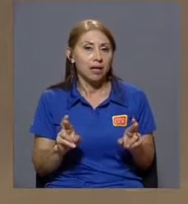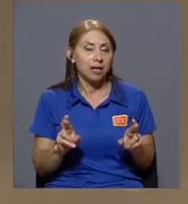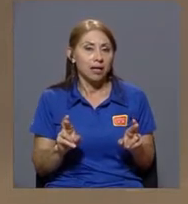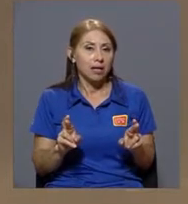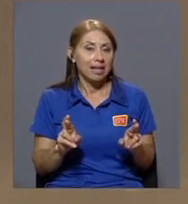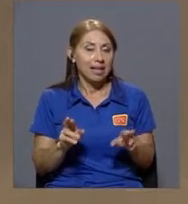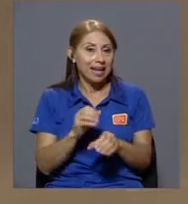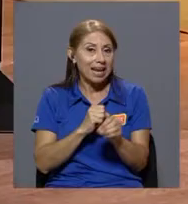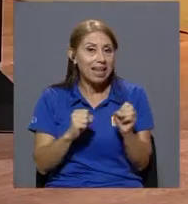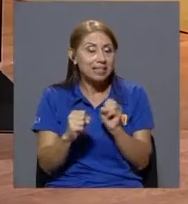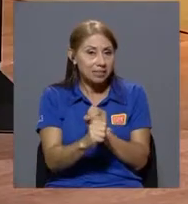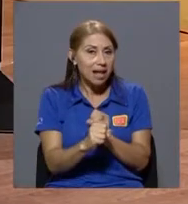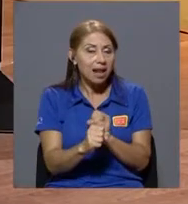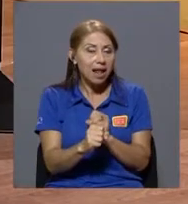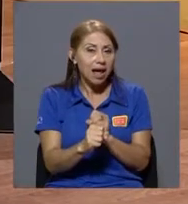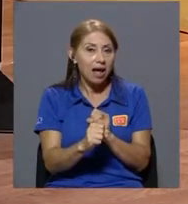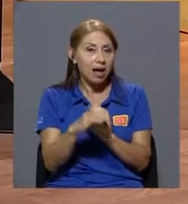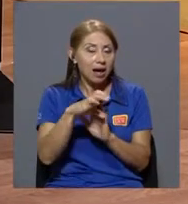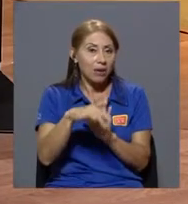la sala